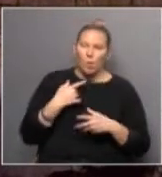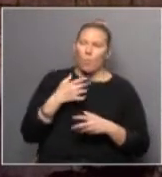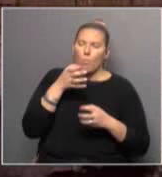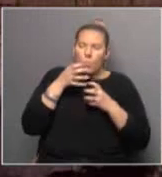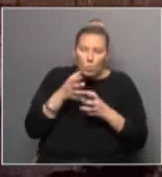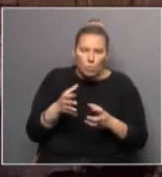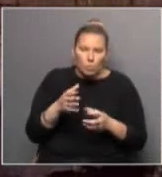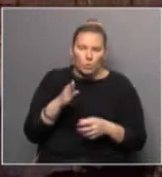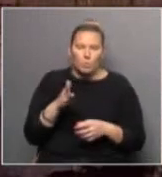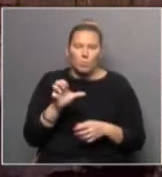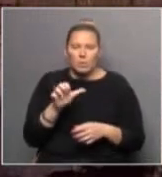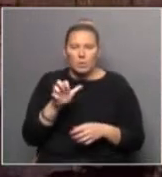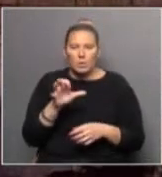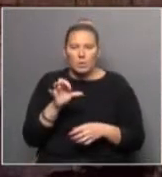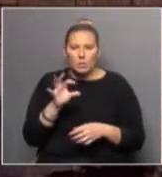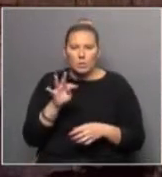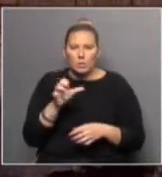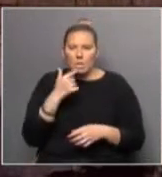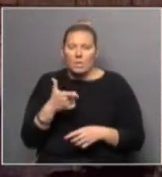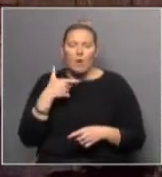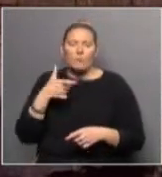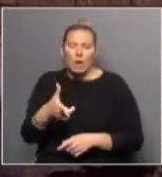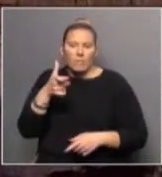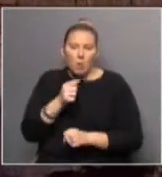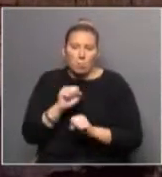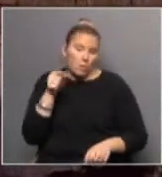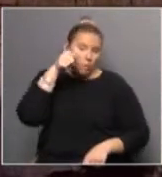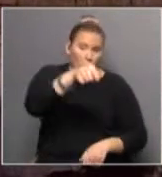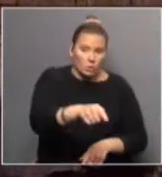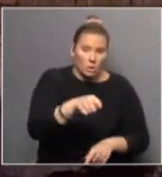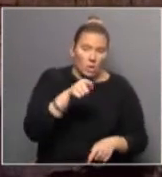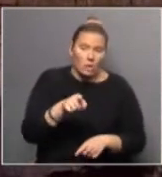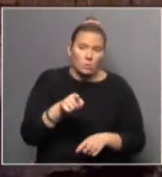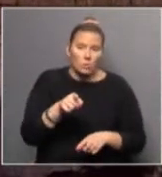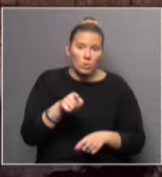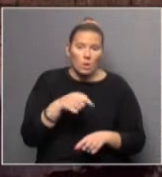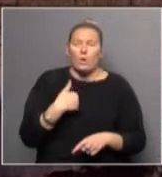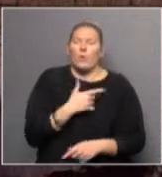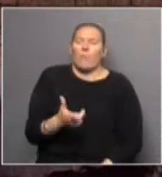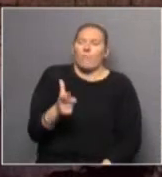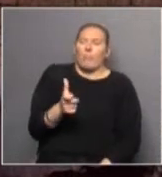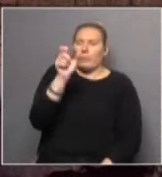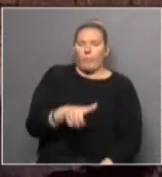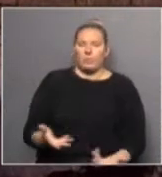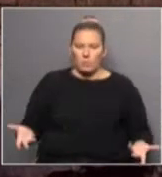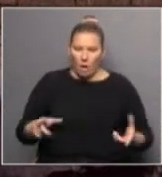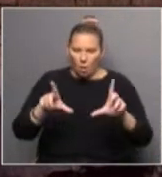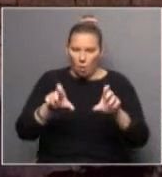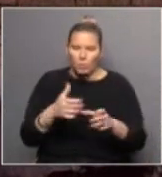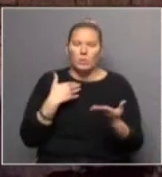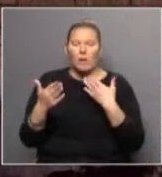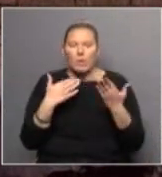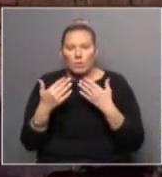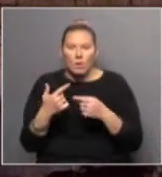Onda. Cuando el Peyote dice, tengo una bala y puede ser para vos, es evidente que nadie tiene una bala, y es evidente que